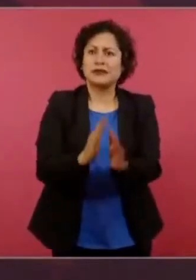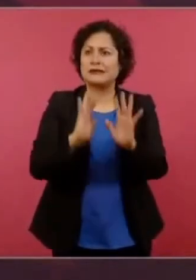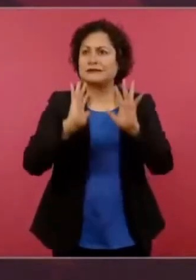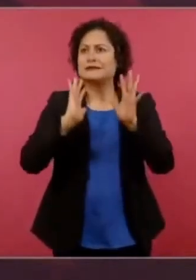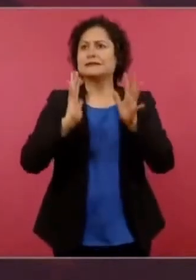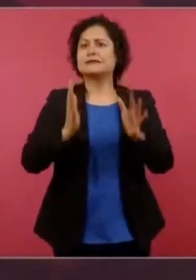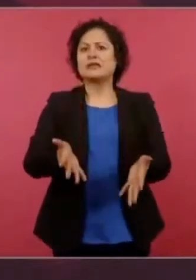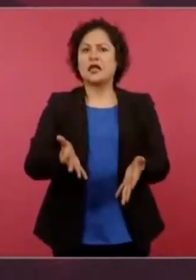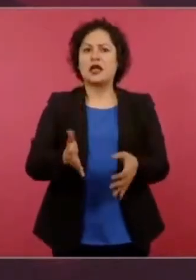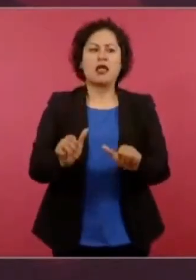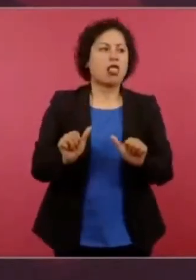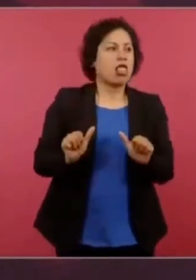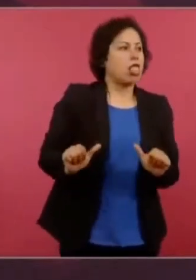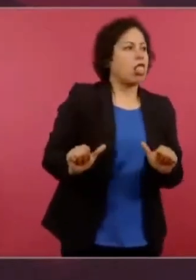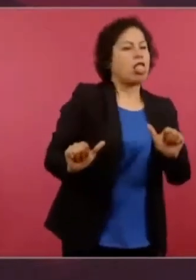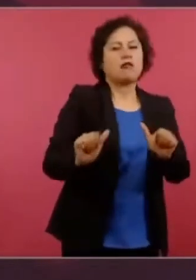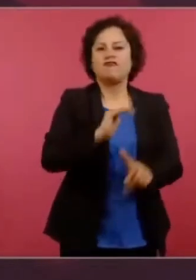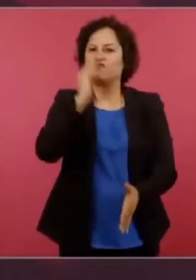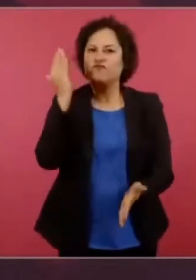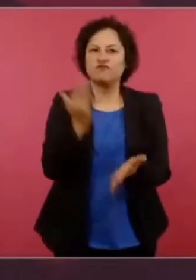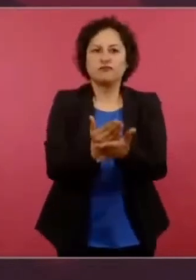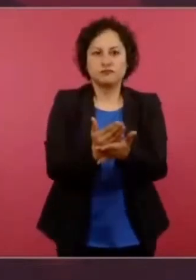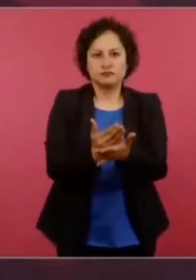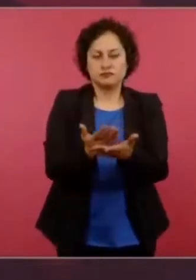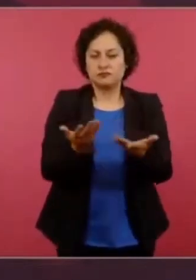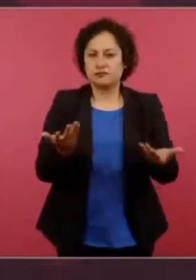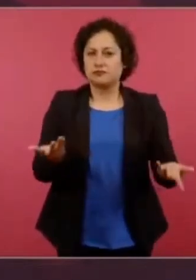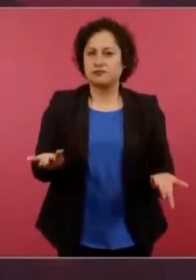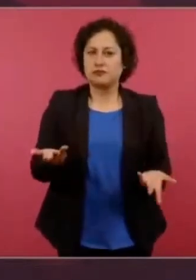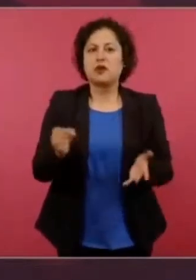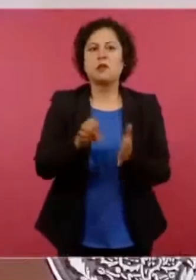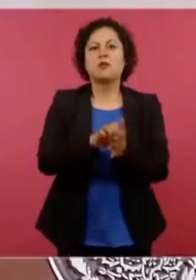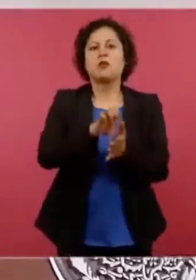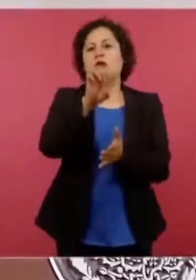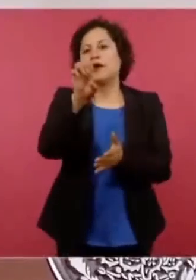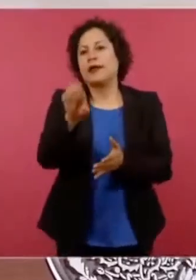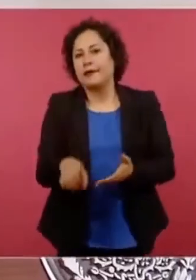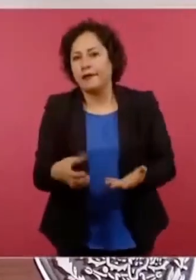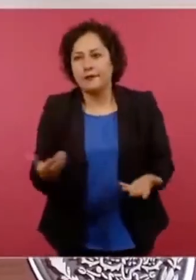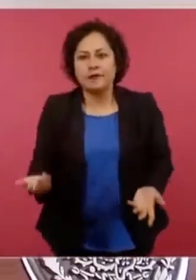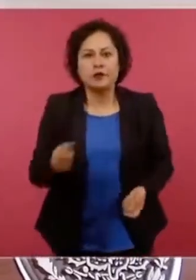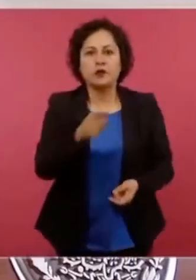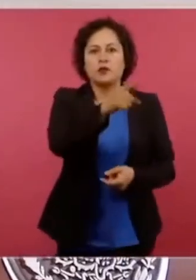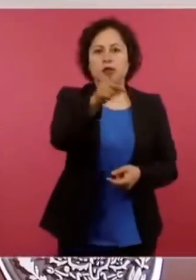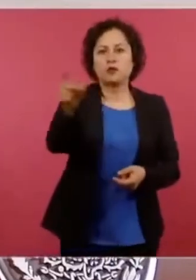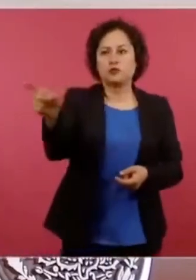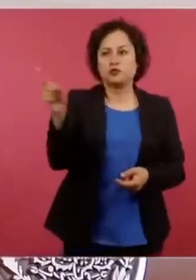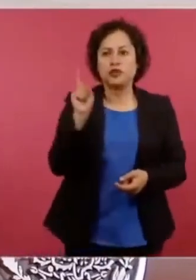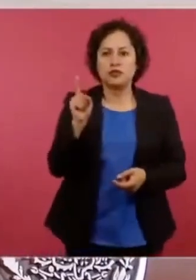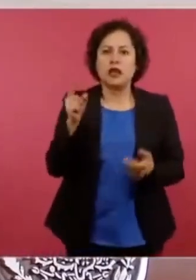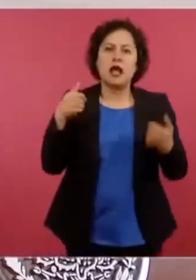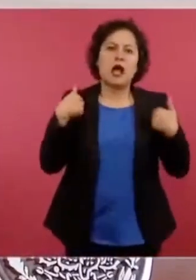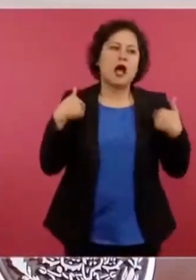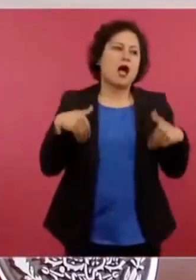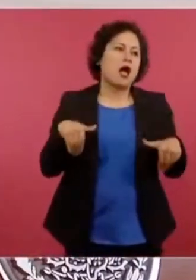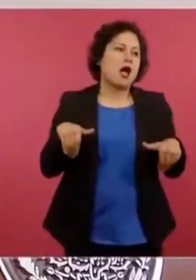y nada de que a mí sí me corresponde y a los demás no.